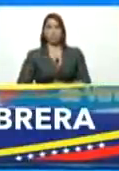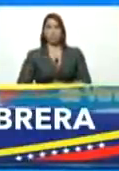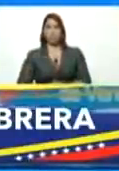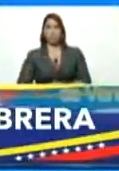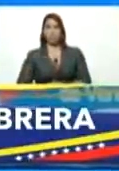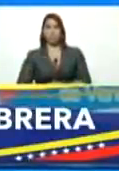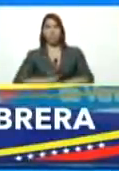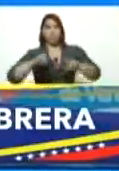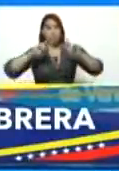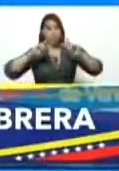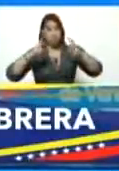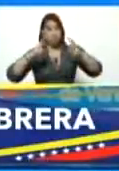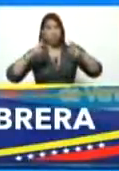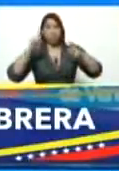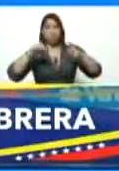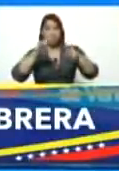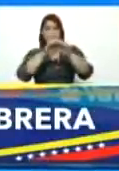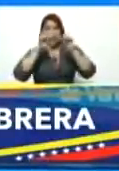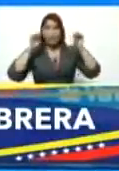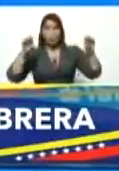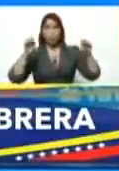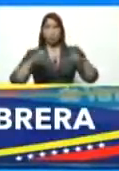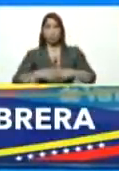el módulo de educación